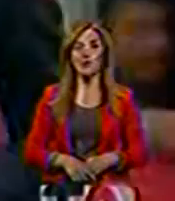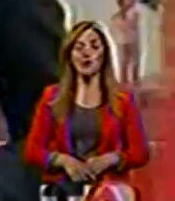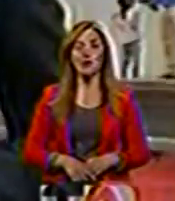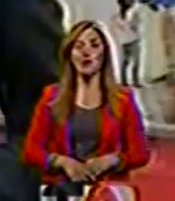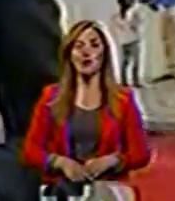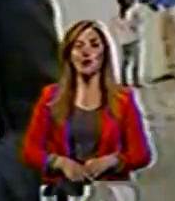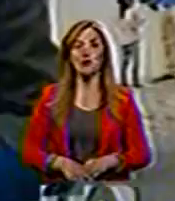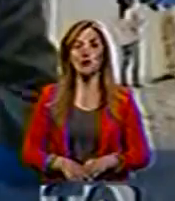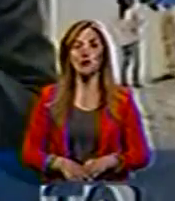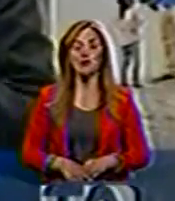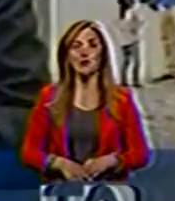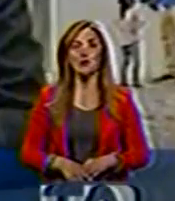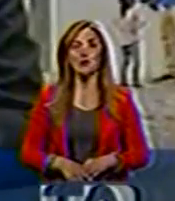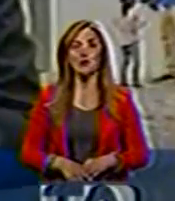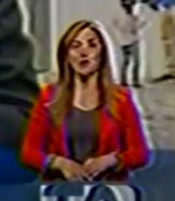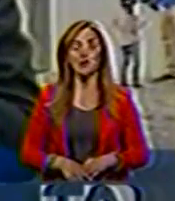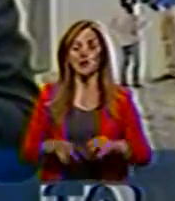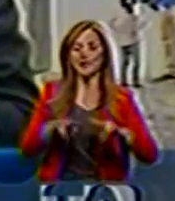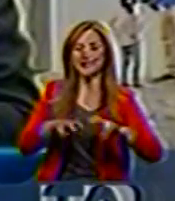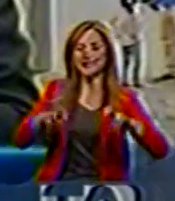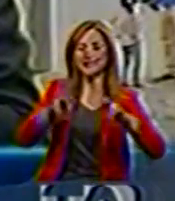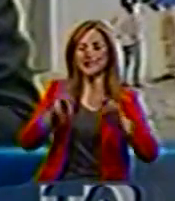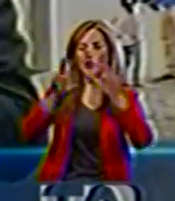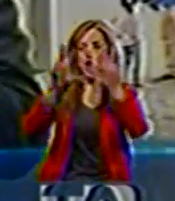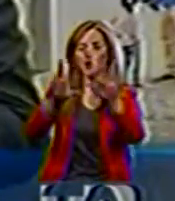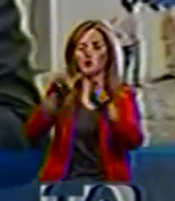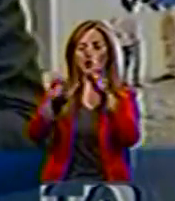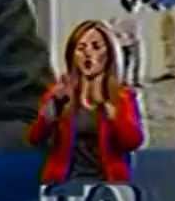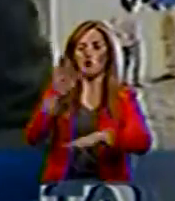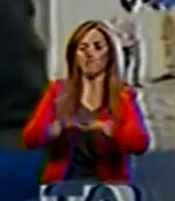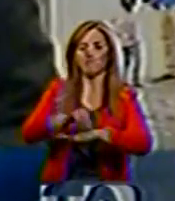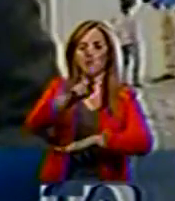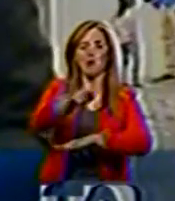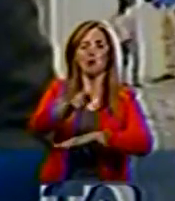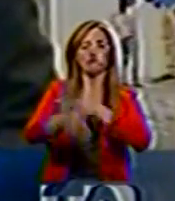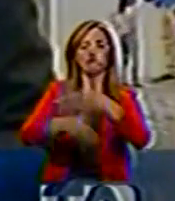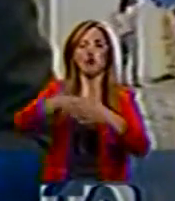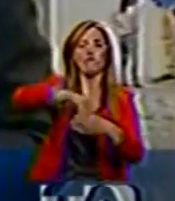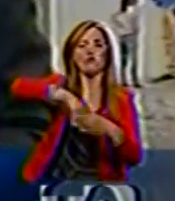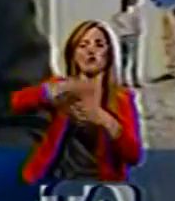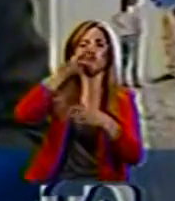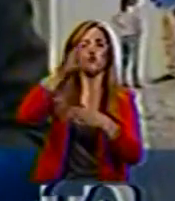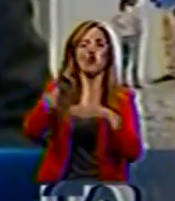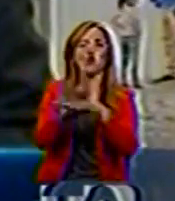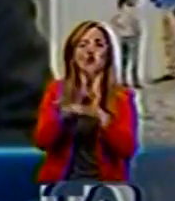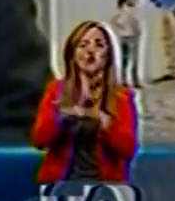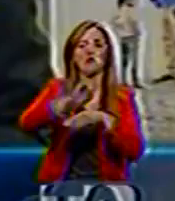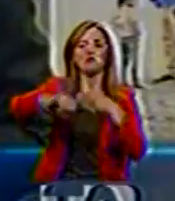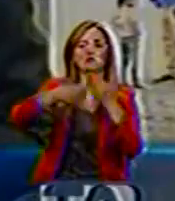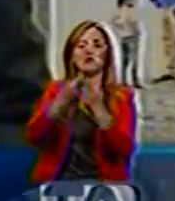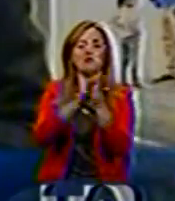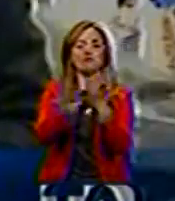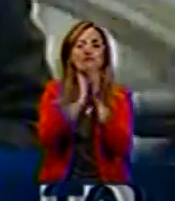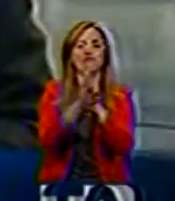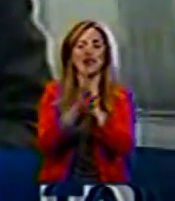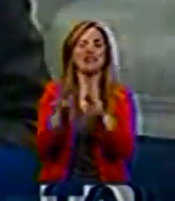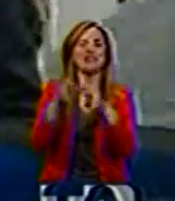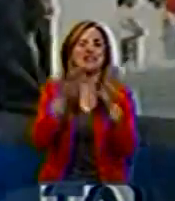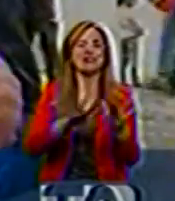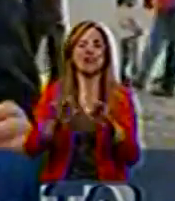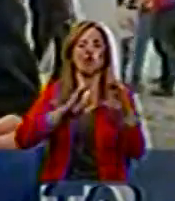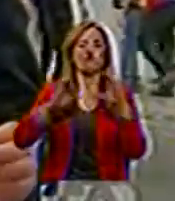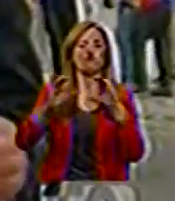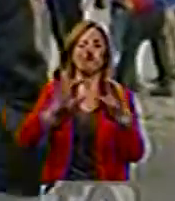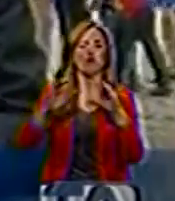Una vez que se logre la vinculación de los 8 personajes investigados en este proceso por peculado que enfrenta el exsecretario de Comunicación,